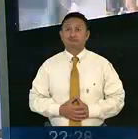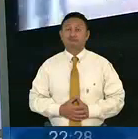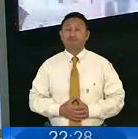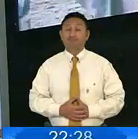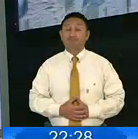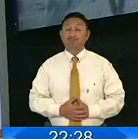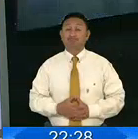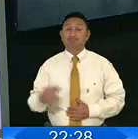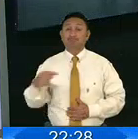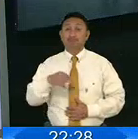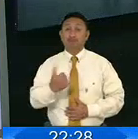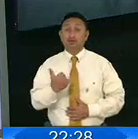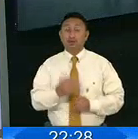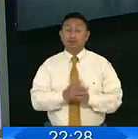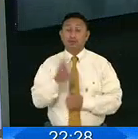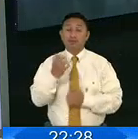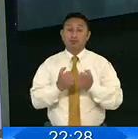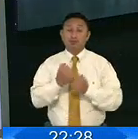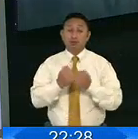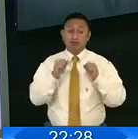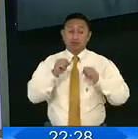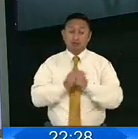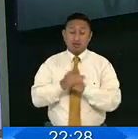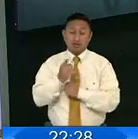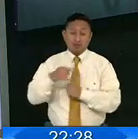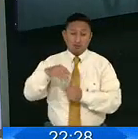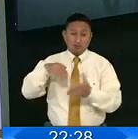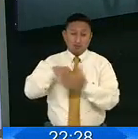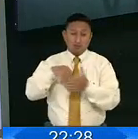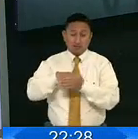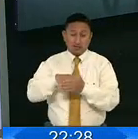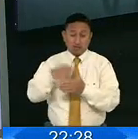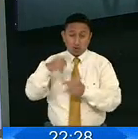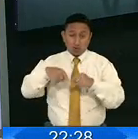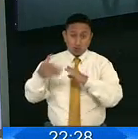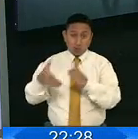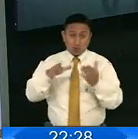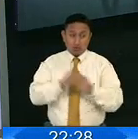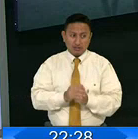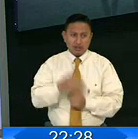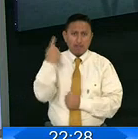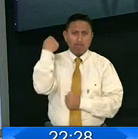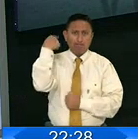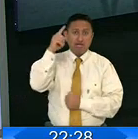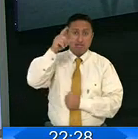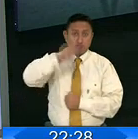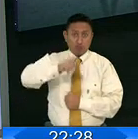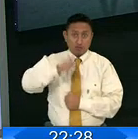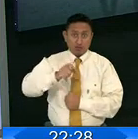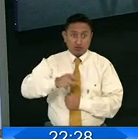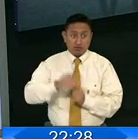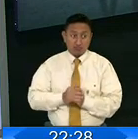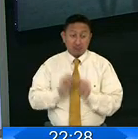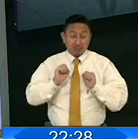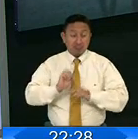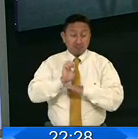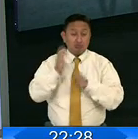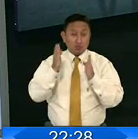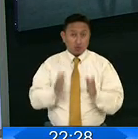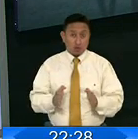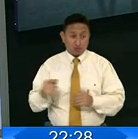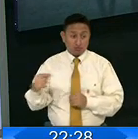Pese a los obstáculos que en muchos casos implica la muerte, miles de indocumentados, entre ellos